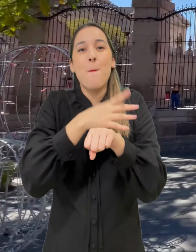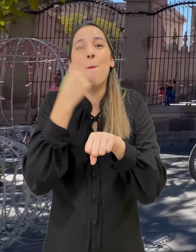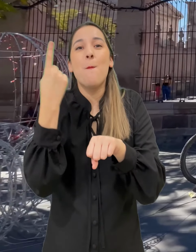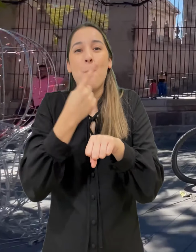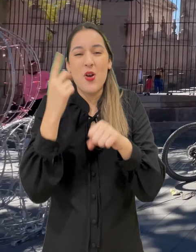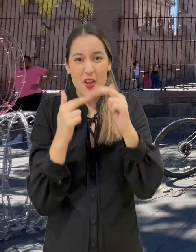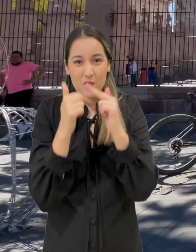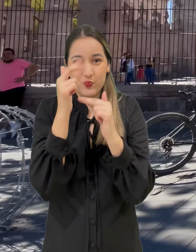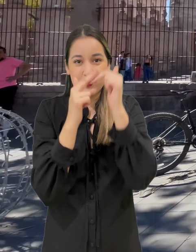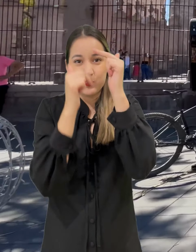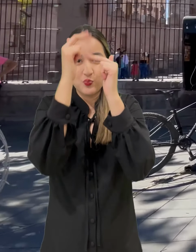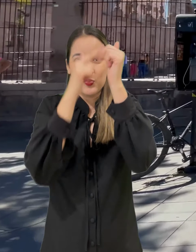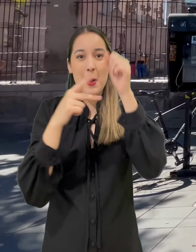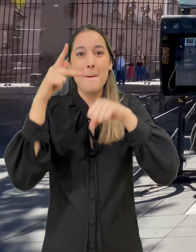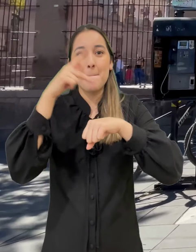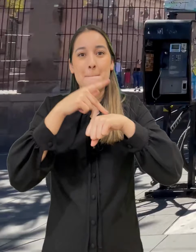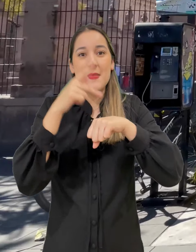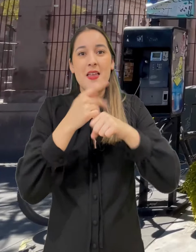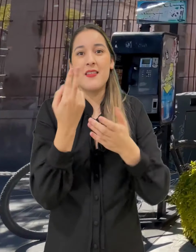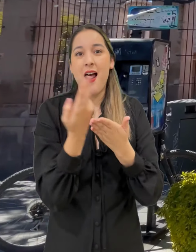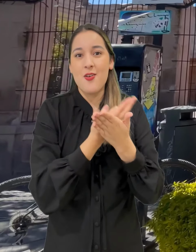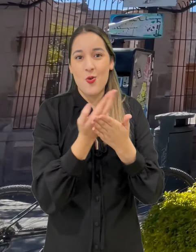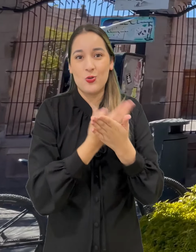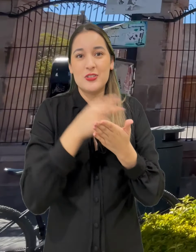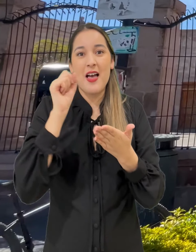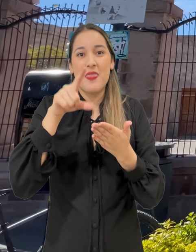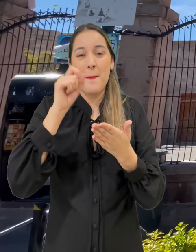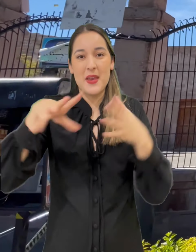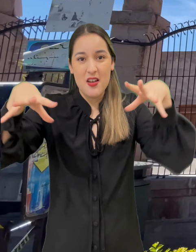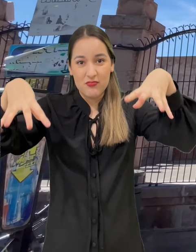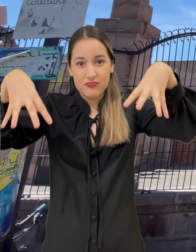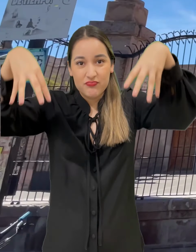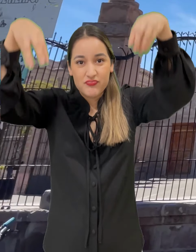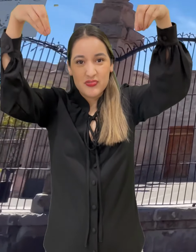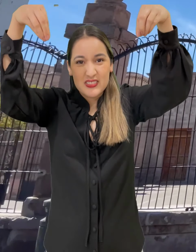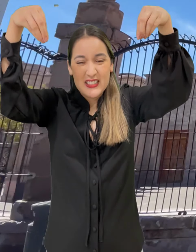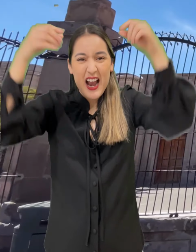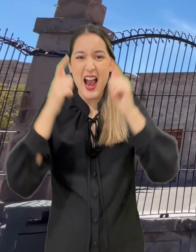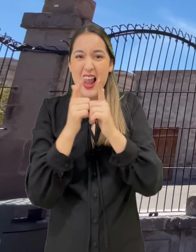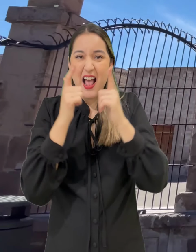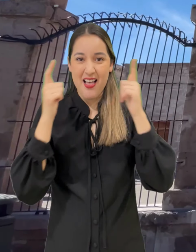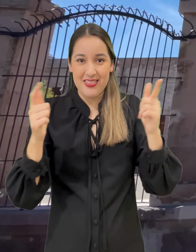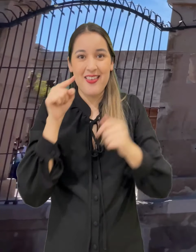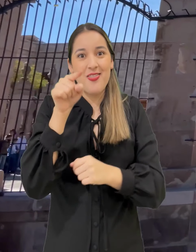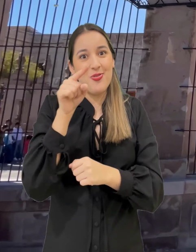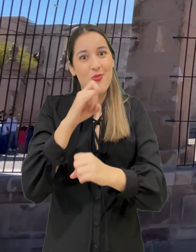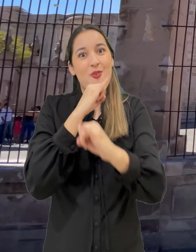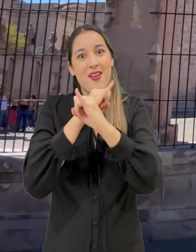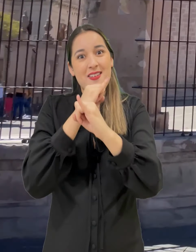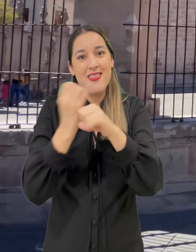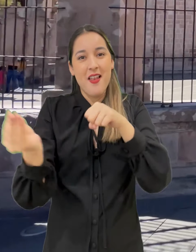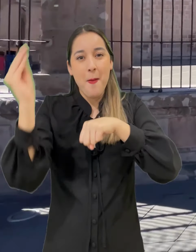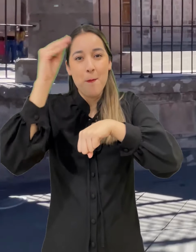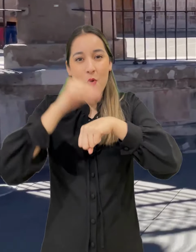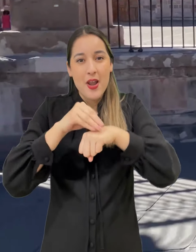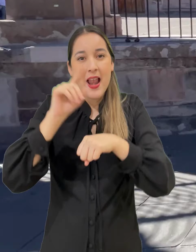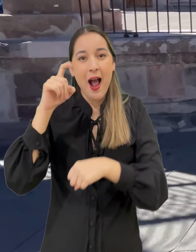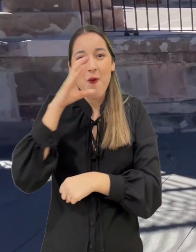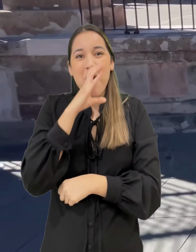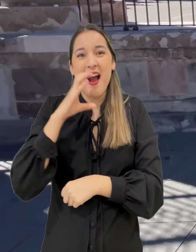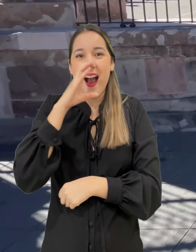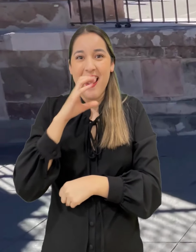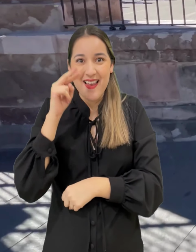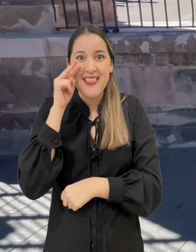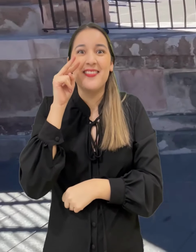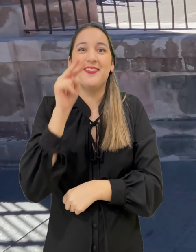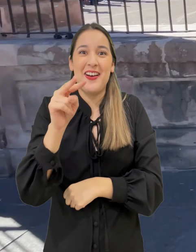aguascalientes debido a su construcción de piedra rosa y sus enormes torres la construcción